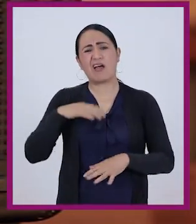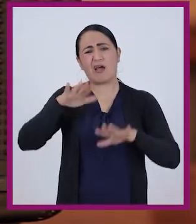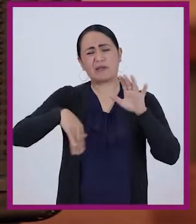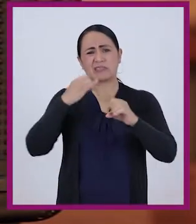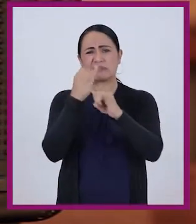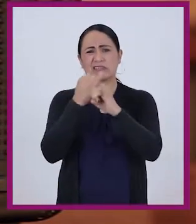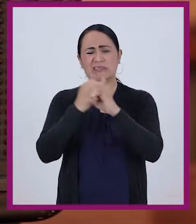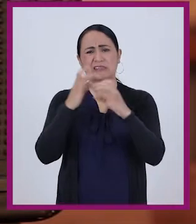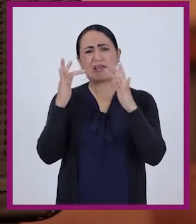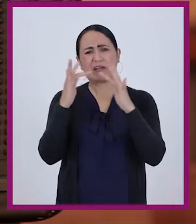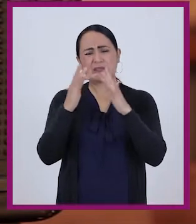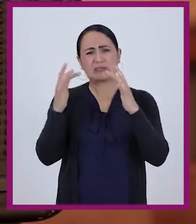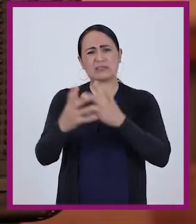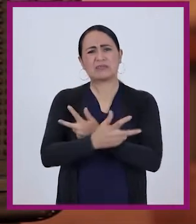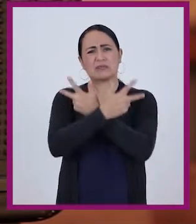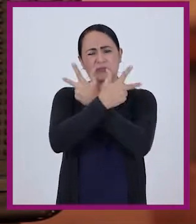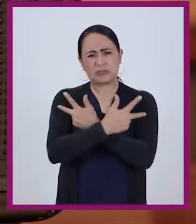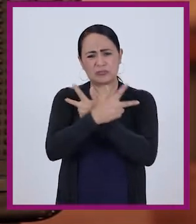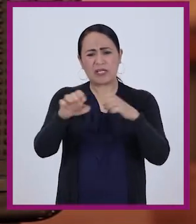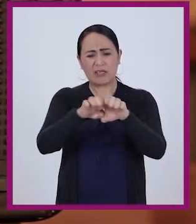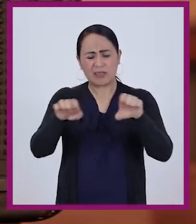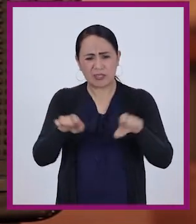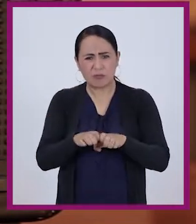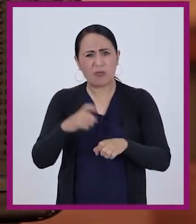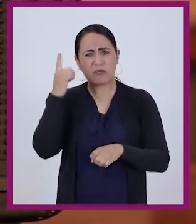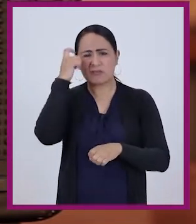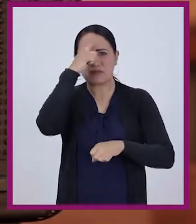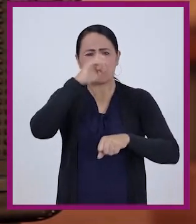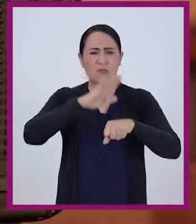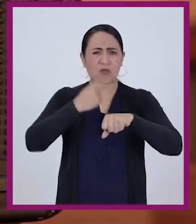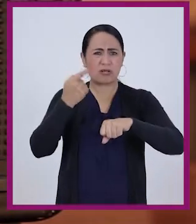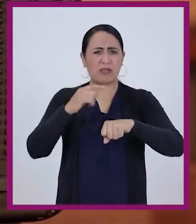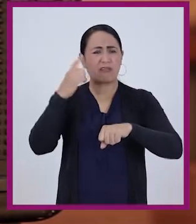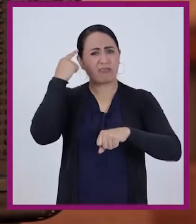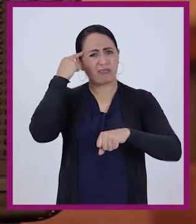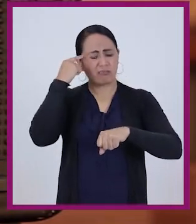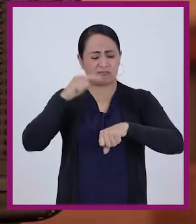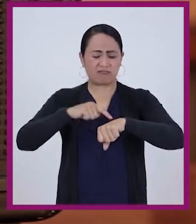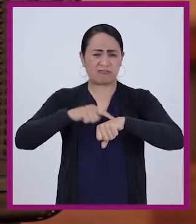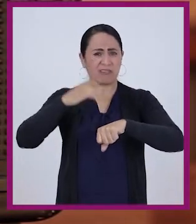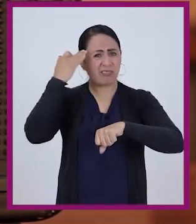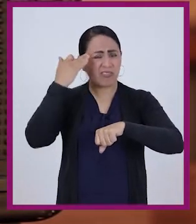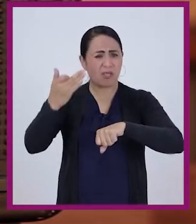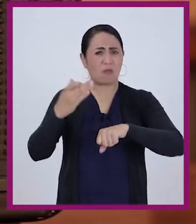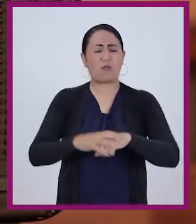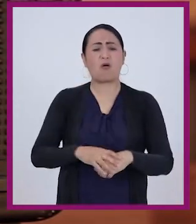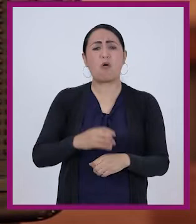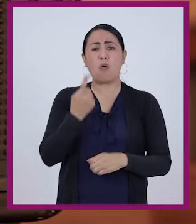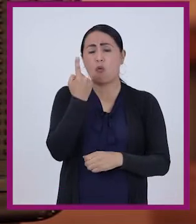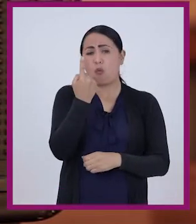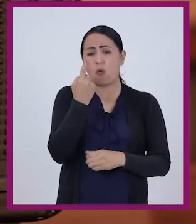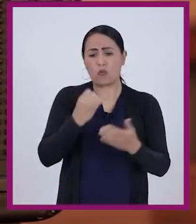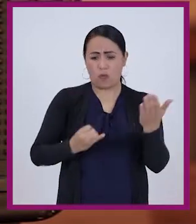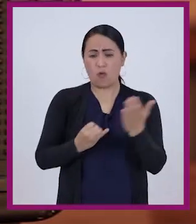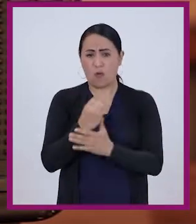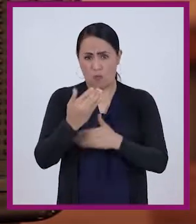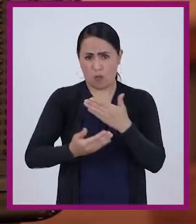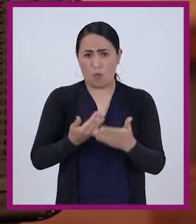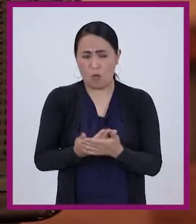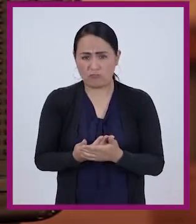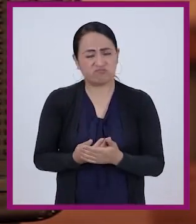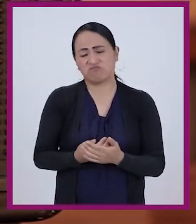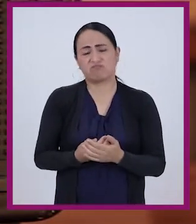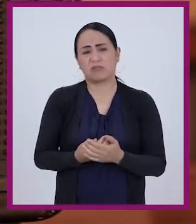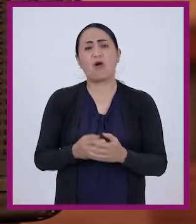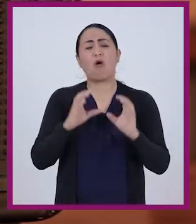equipo es difícil, especialmente en línea, porque es complicado organizar tiempos y es muy común que nadie tome la iniciativa y no